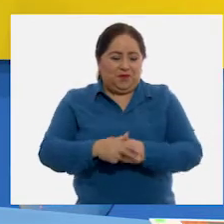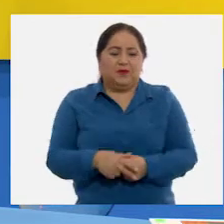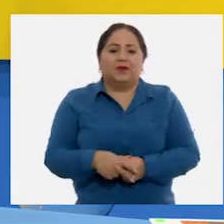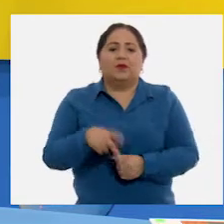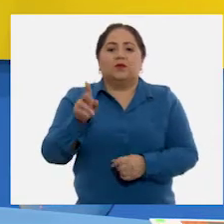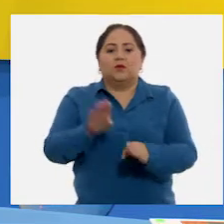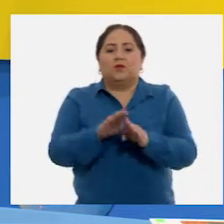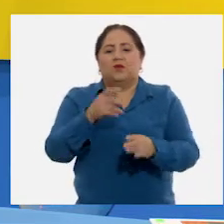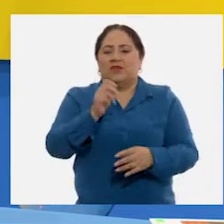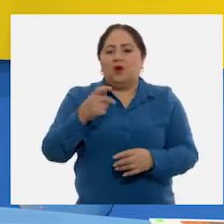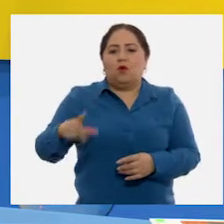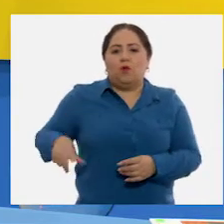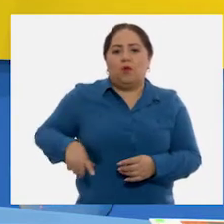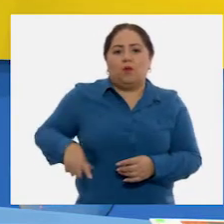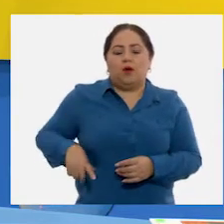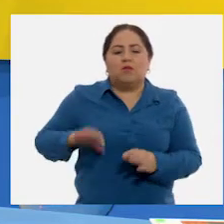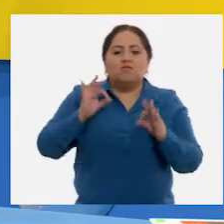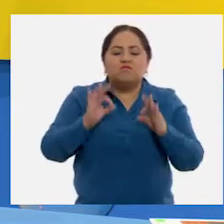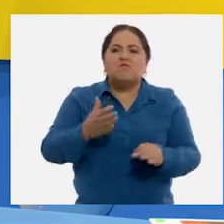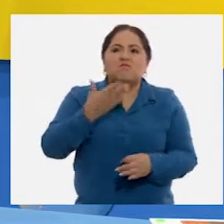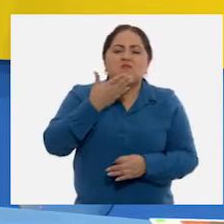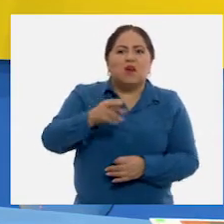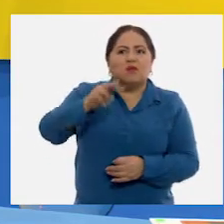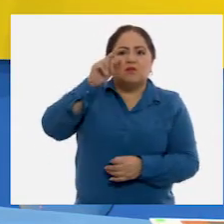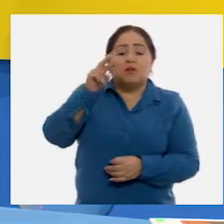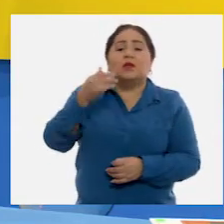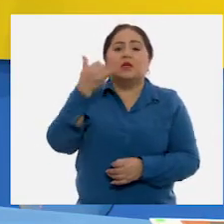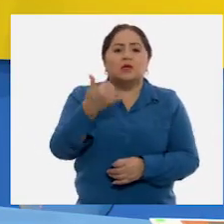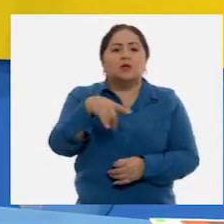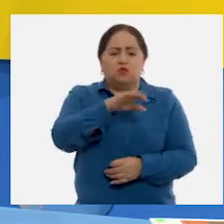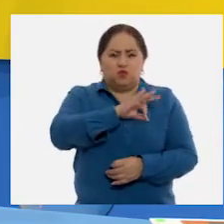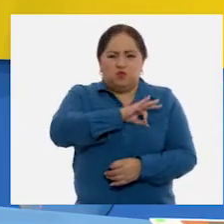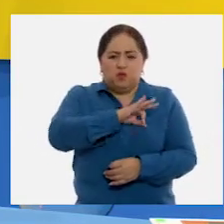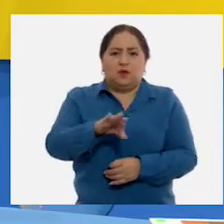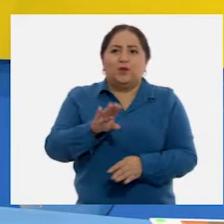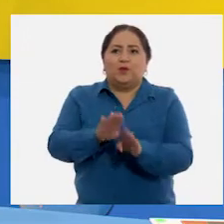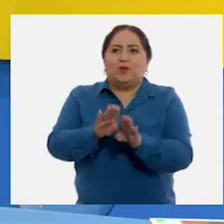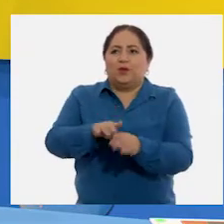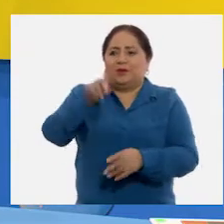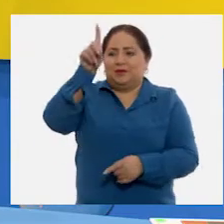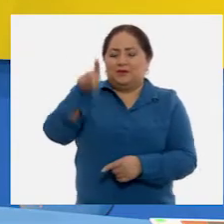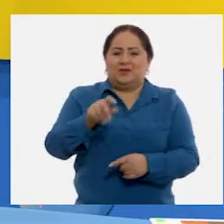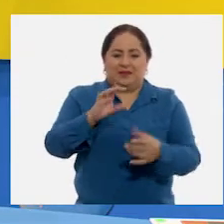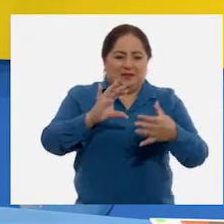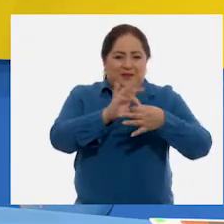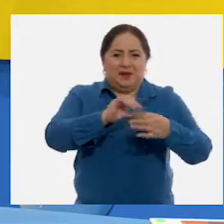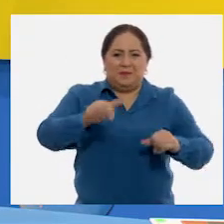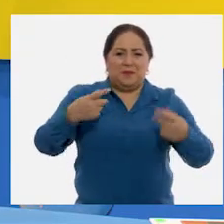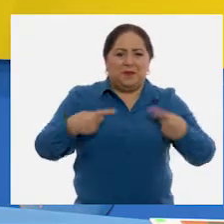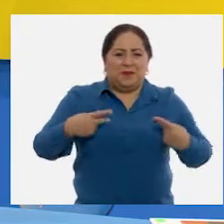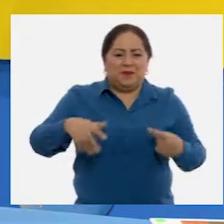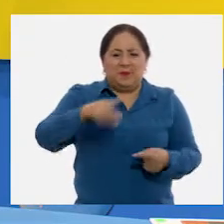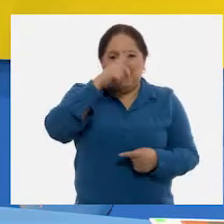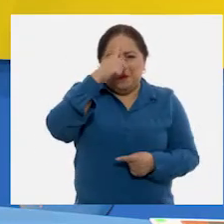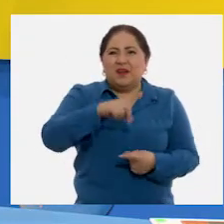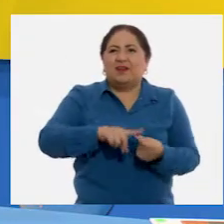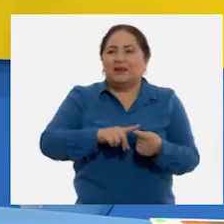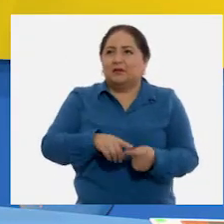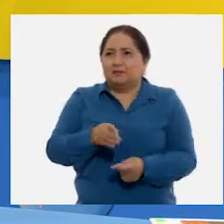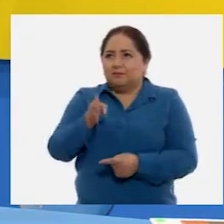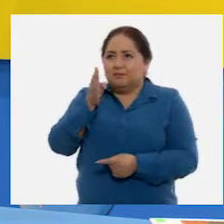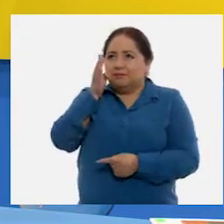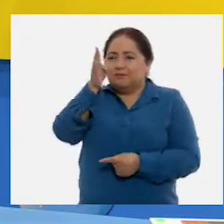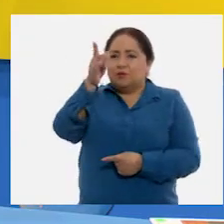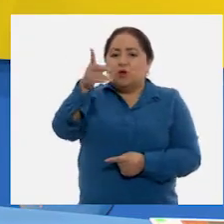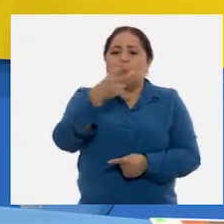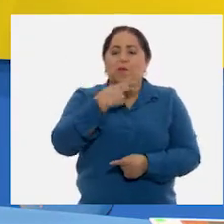anhelo popular de un gobierno estable y certero, hizo posible que encontrara las alianzas necesarias para erigirse como